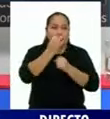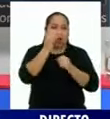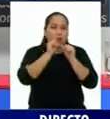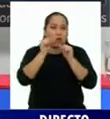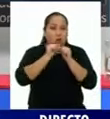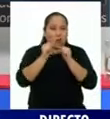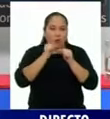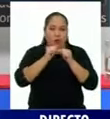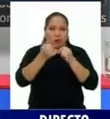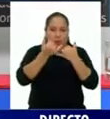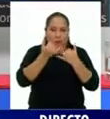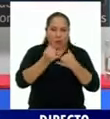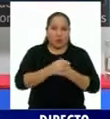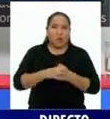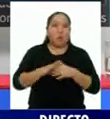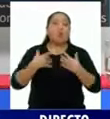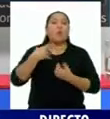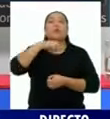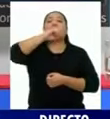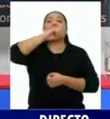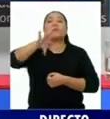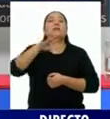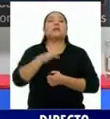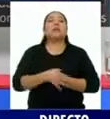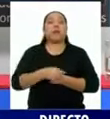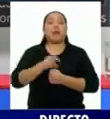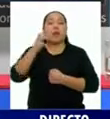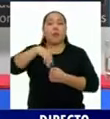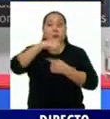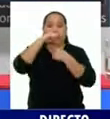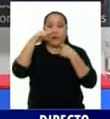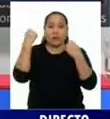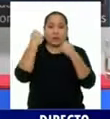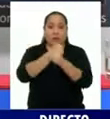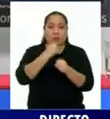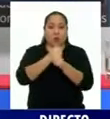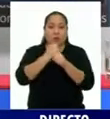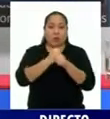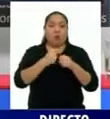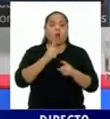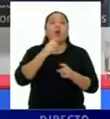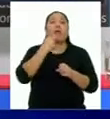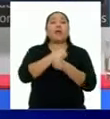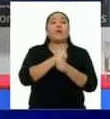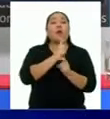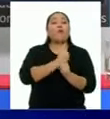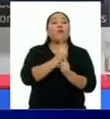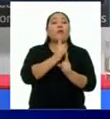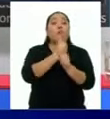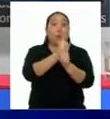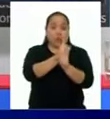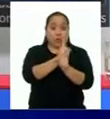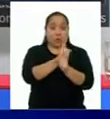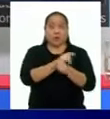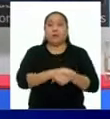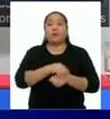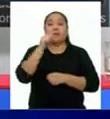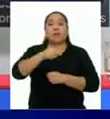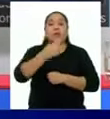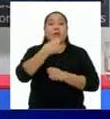muy recientes y podemos decirle que en marzo el empleo se ha recuperado, el empleo formal del